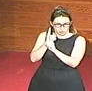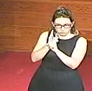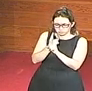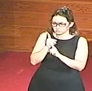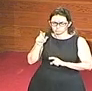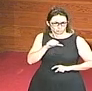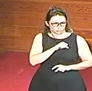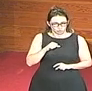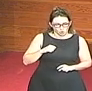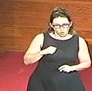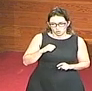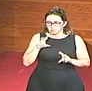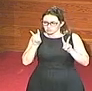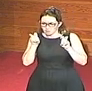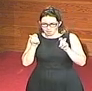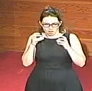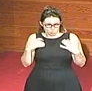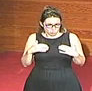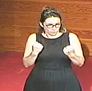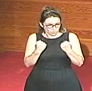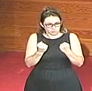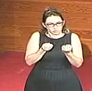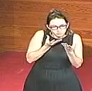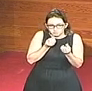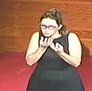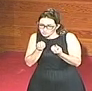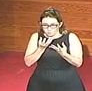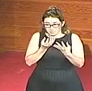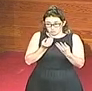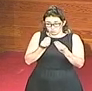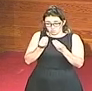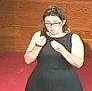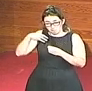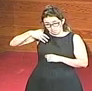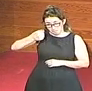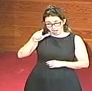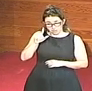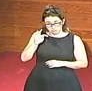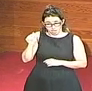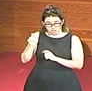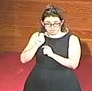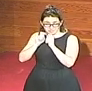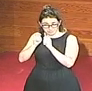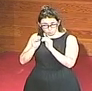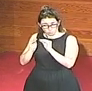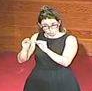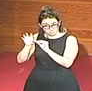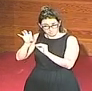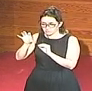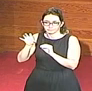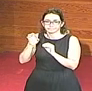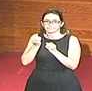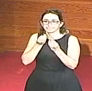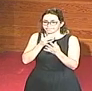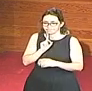solitario sobre muchos temas que los medios en su país no tocaban, porque al final, bueno, pues es